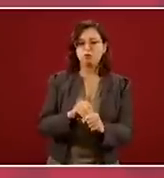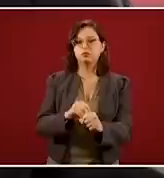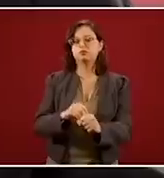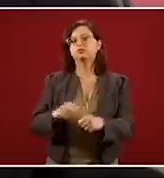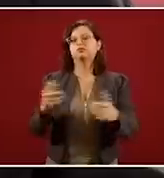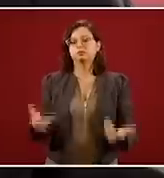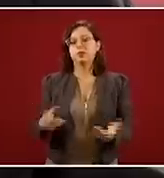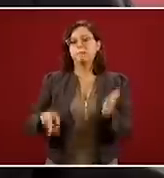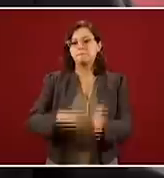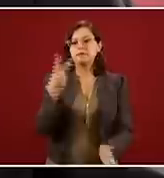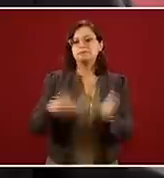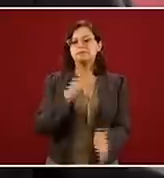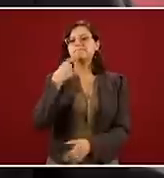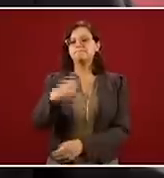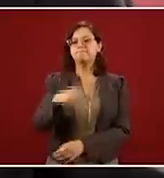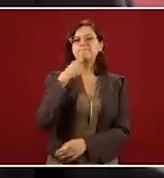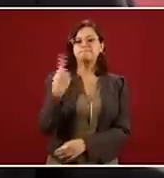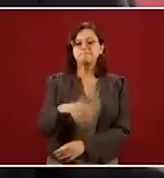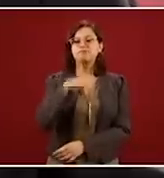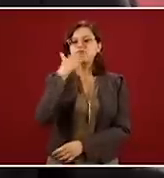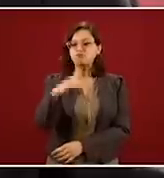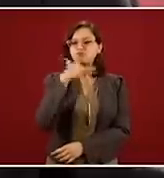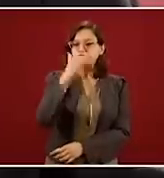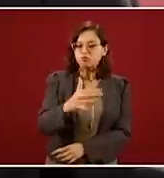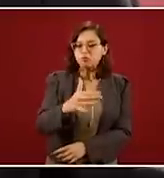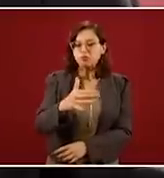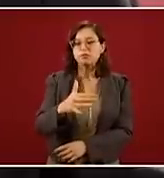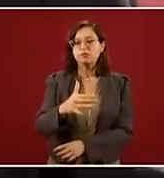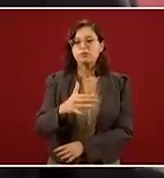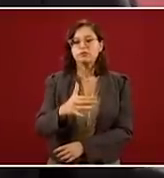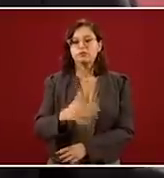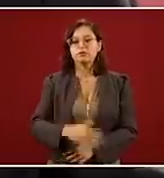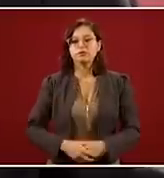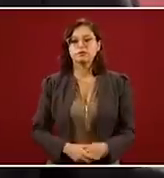denunciándolo de corrupción. Incluso